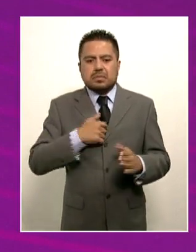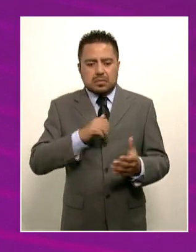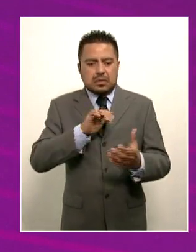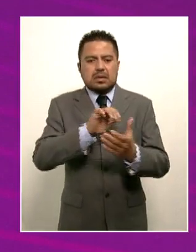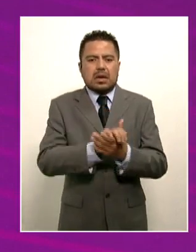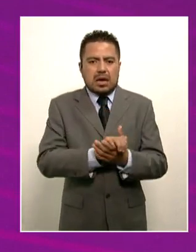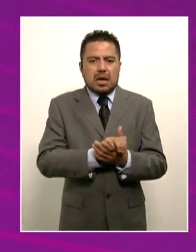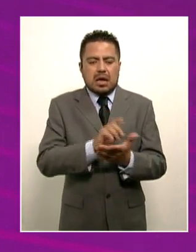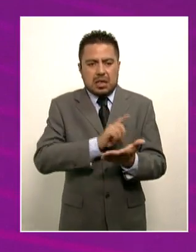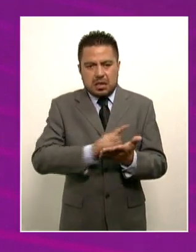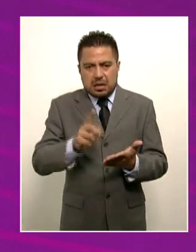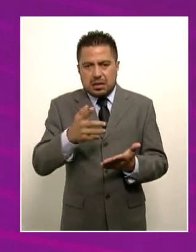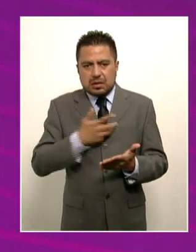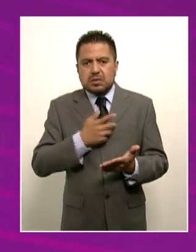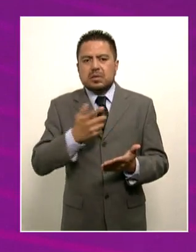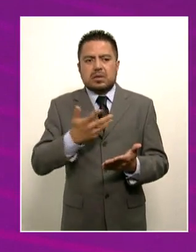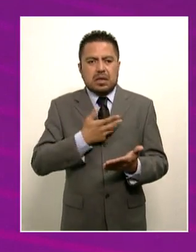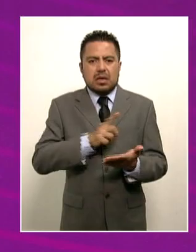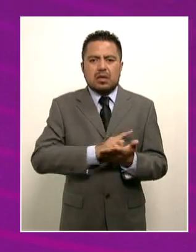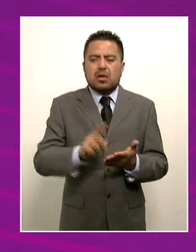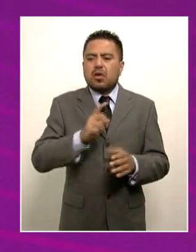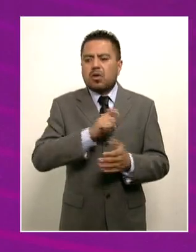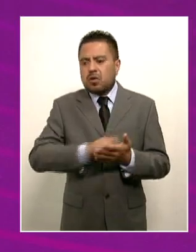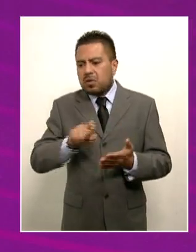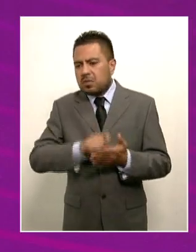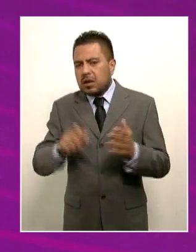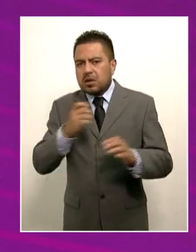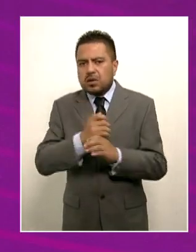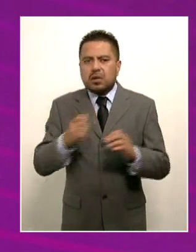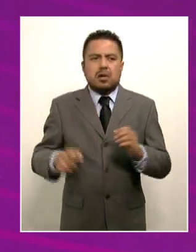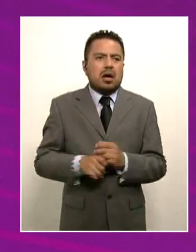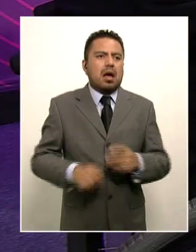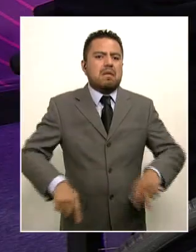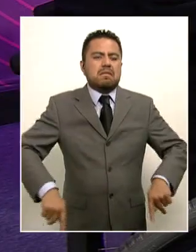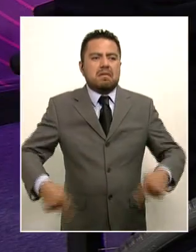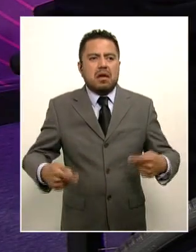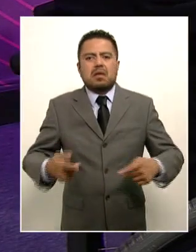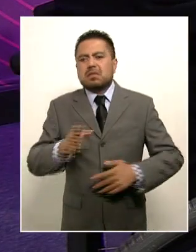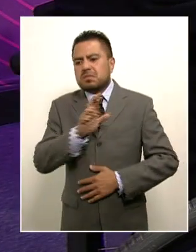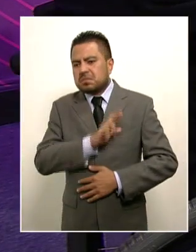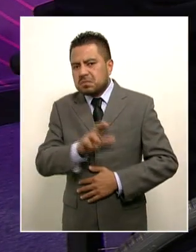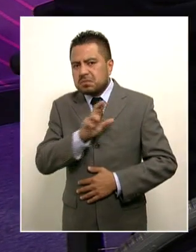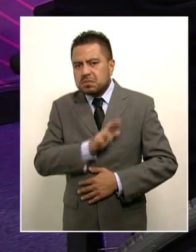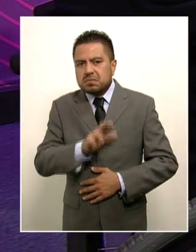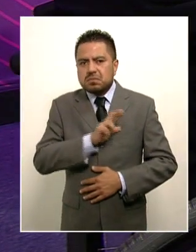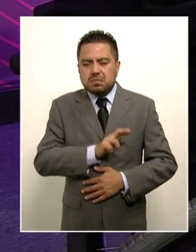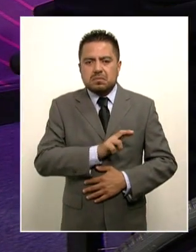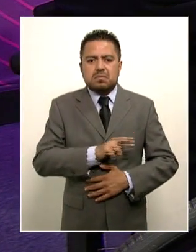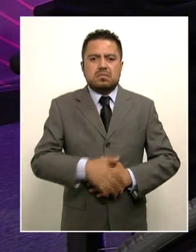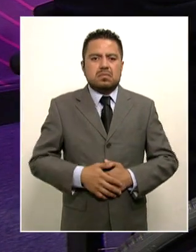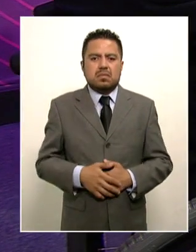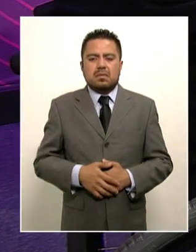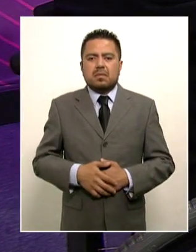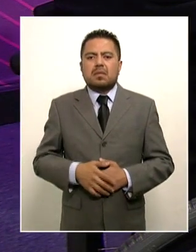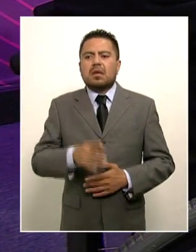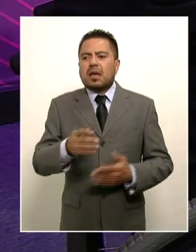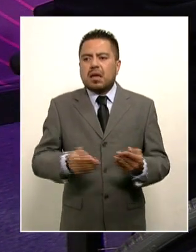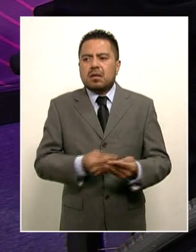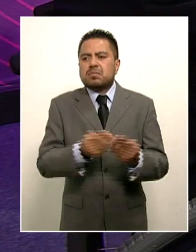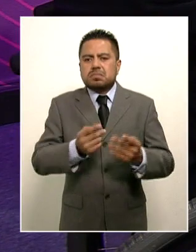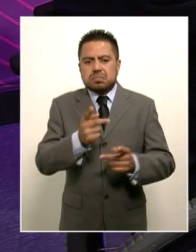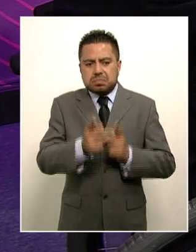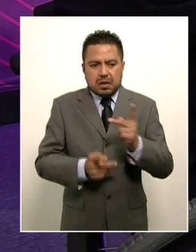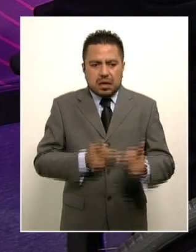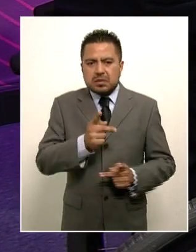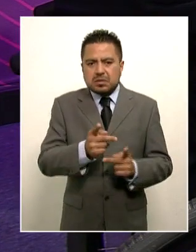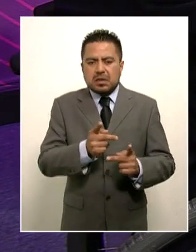casarme, tengo el derecho a comprar cosas, a vender, a rentar, ¿no? A dar en préstamo,